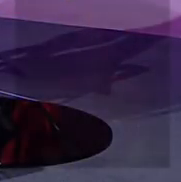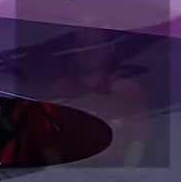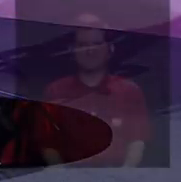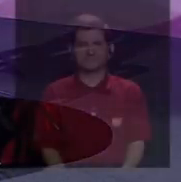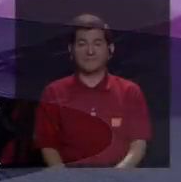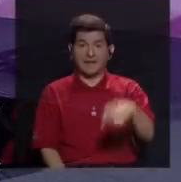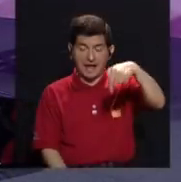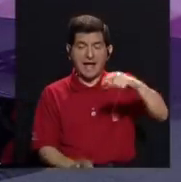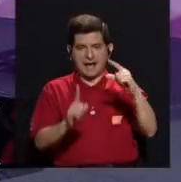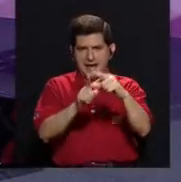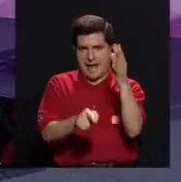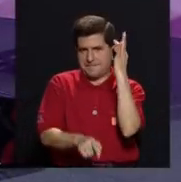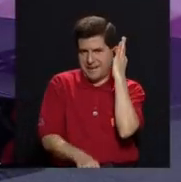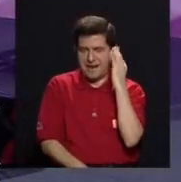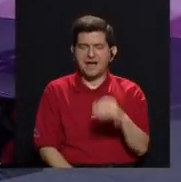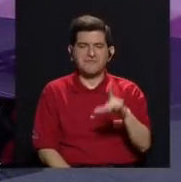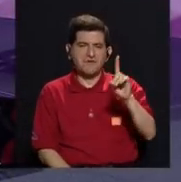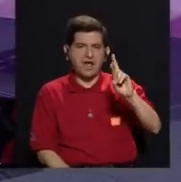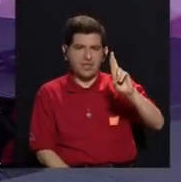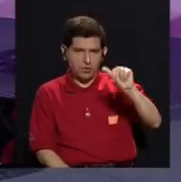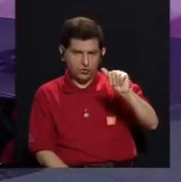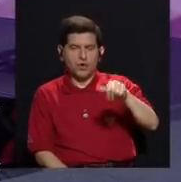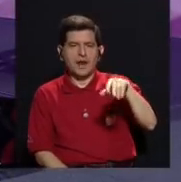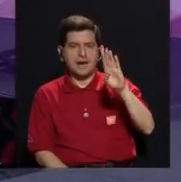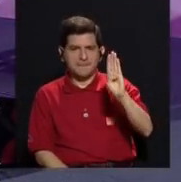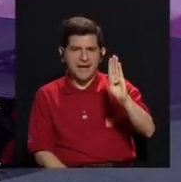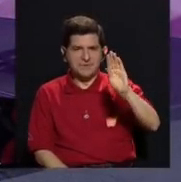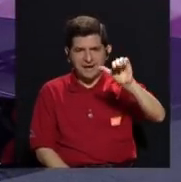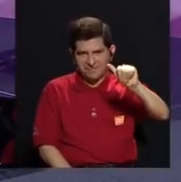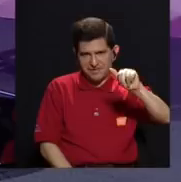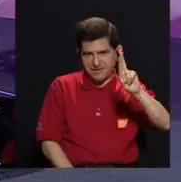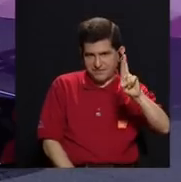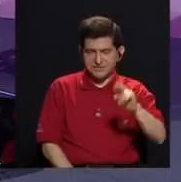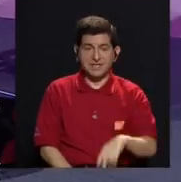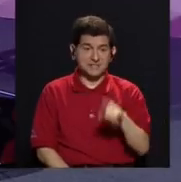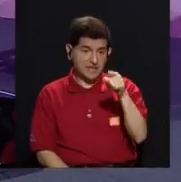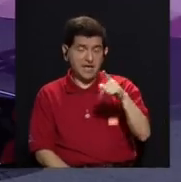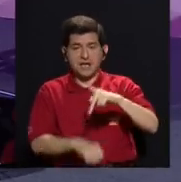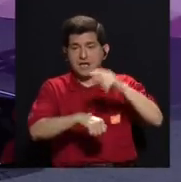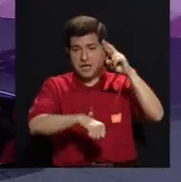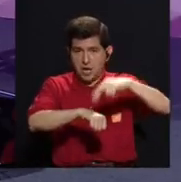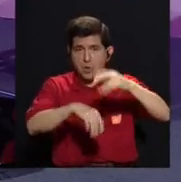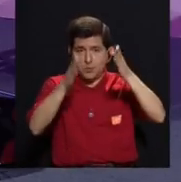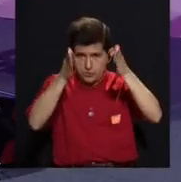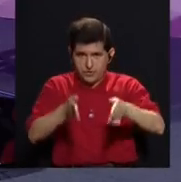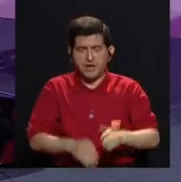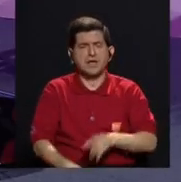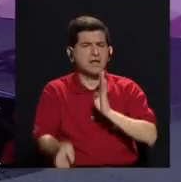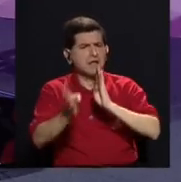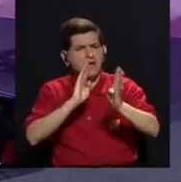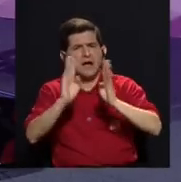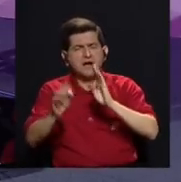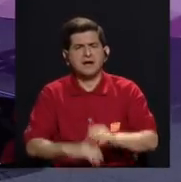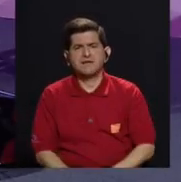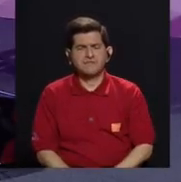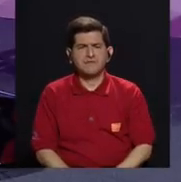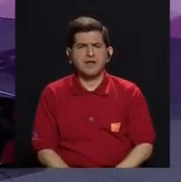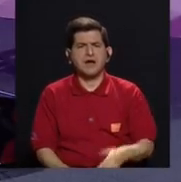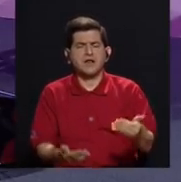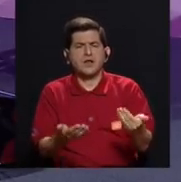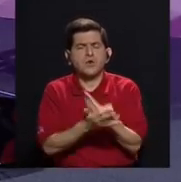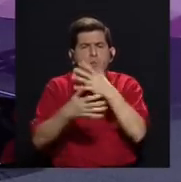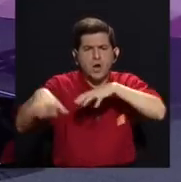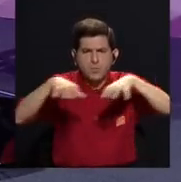estamos en palabra mujer con la doctora bárbara abadía risas ellas de puerto rico y estamos hablando de el nuevo